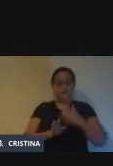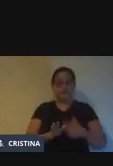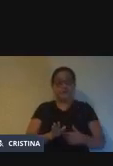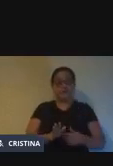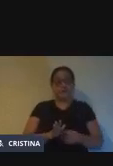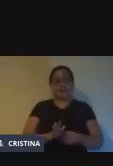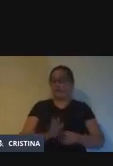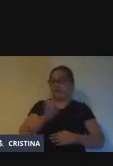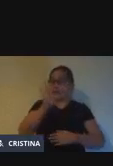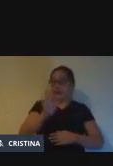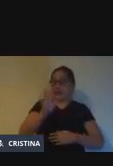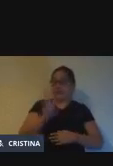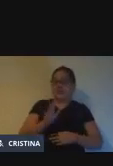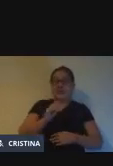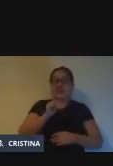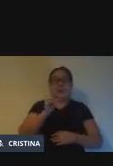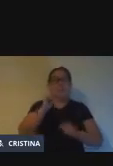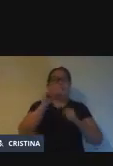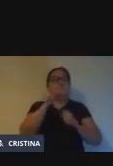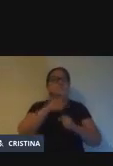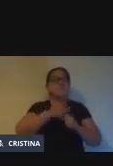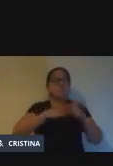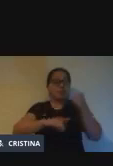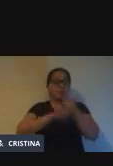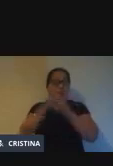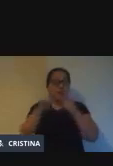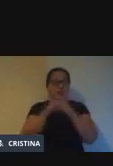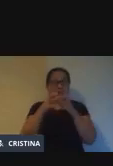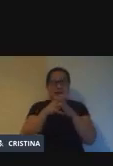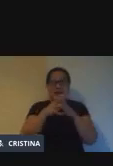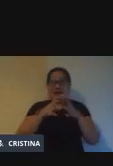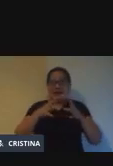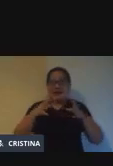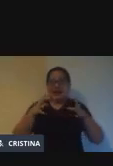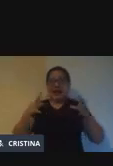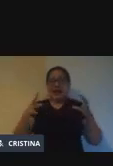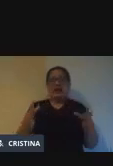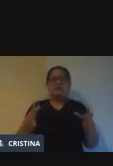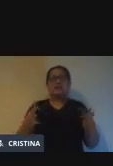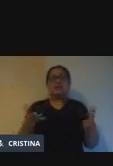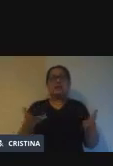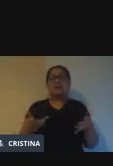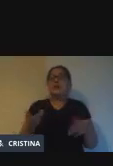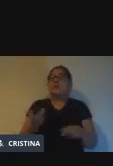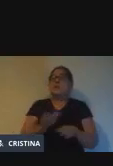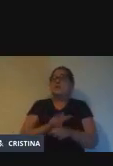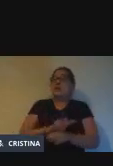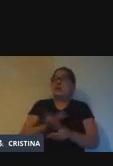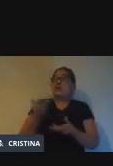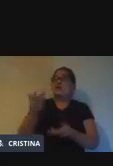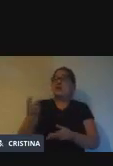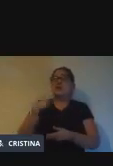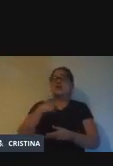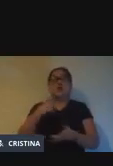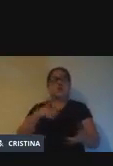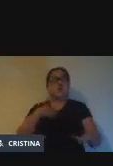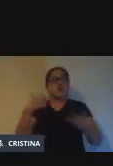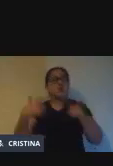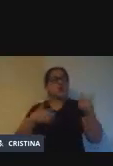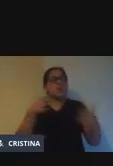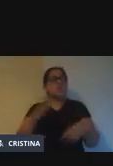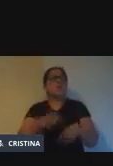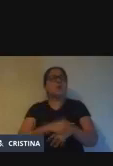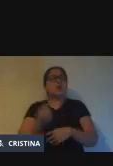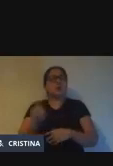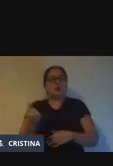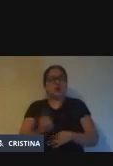cosa enorme que ya se hizo, esta pelotota que ya se hizo, de dónde está saliendo, por qué estoy tan irritable